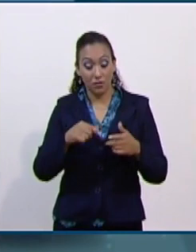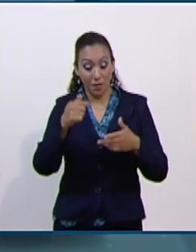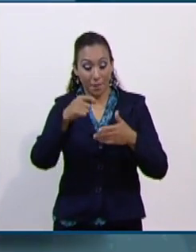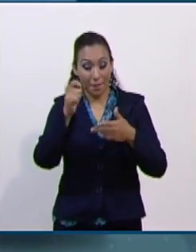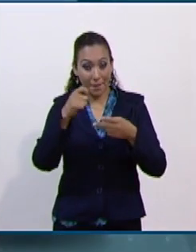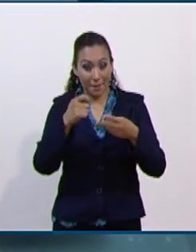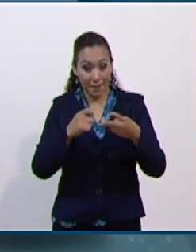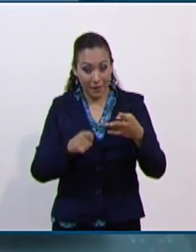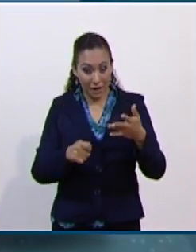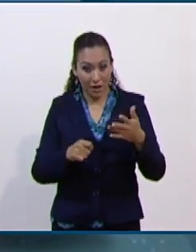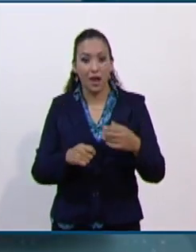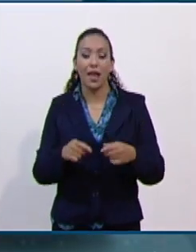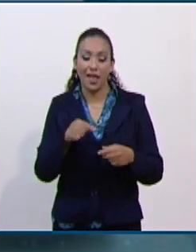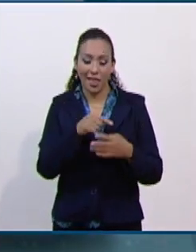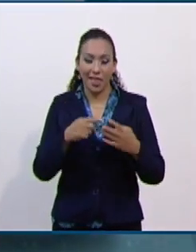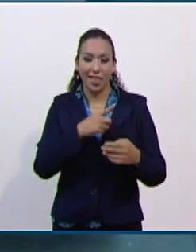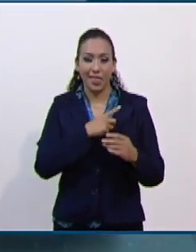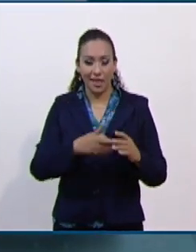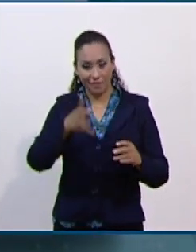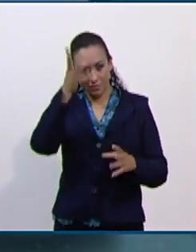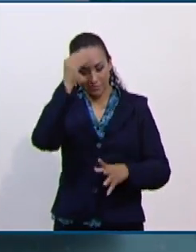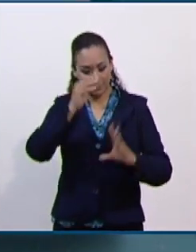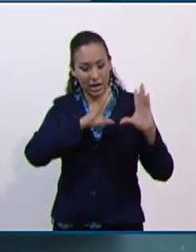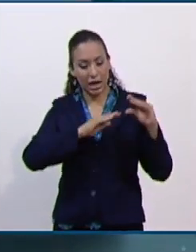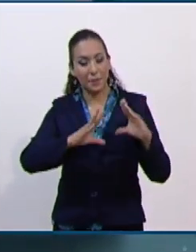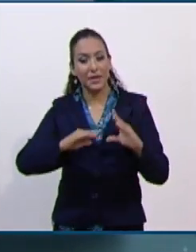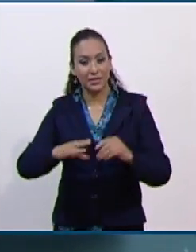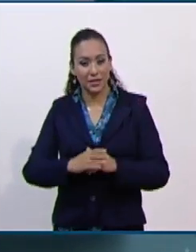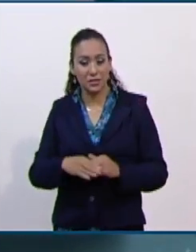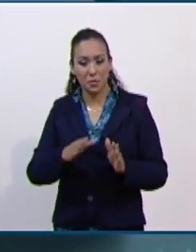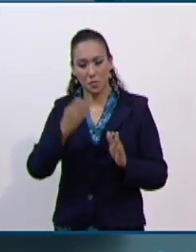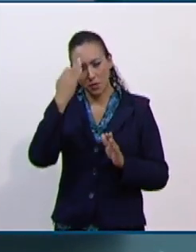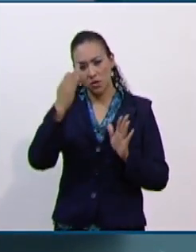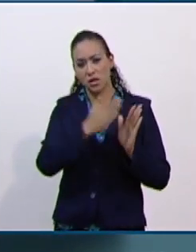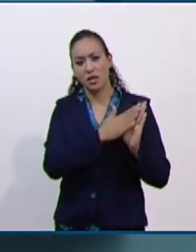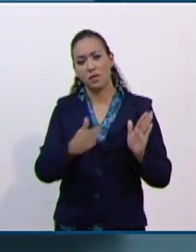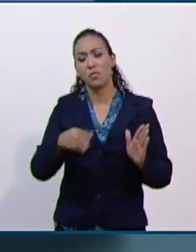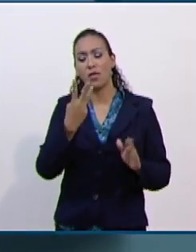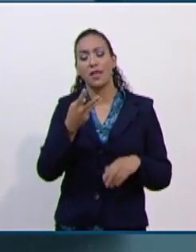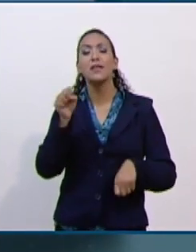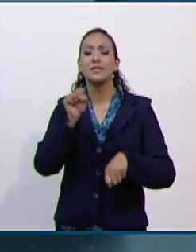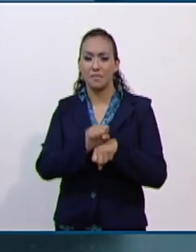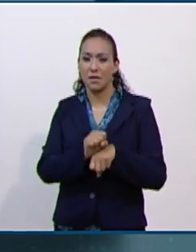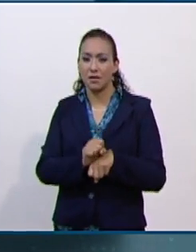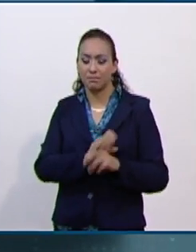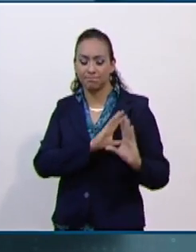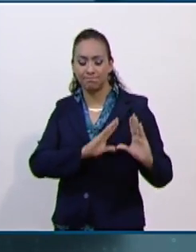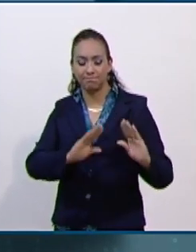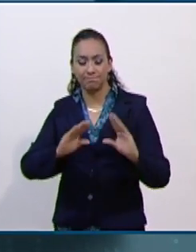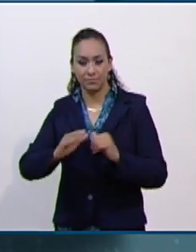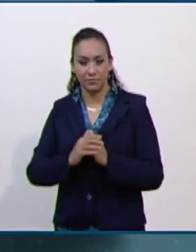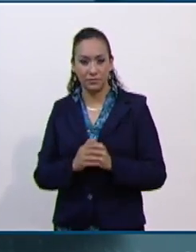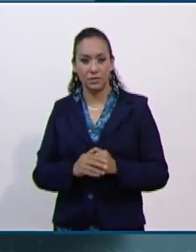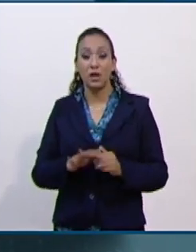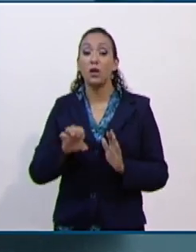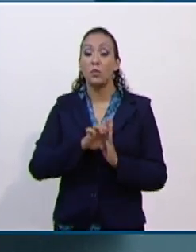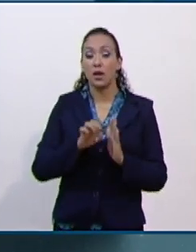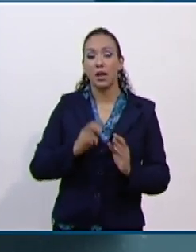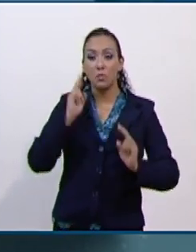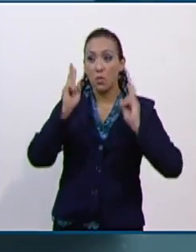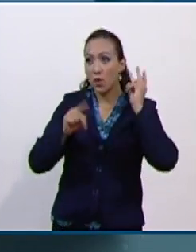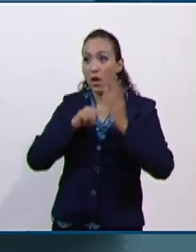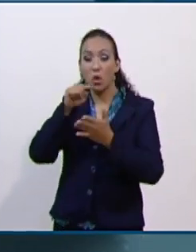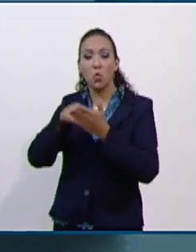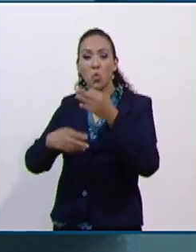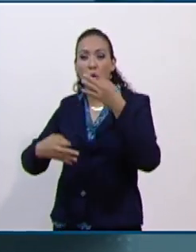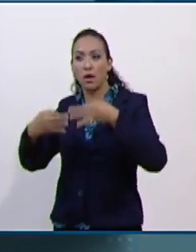un curso de capacitación intensivo, el cual tendrá una duración de al menos 3 semanas, mismo que incluye visitas a centros de justicia